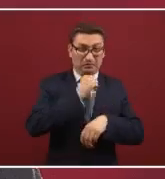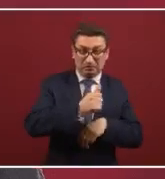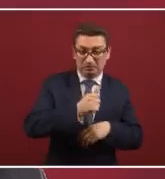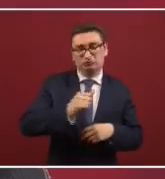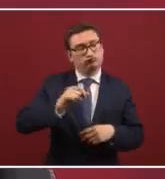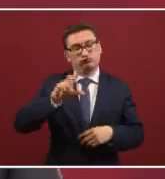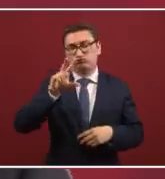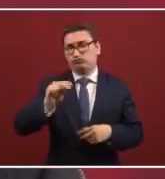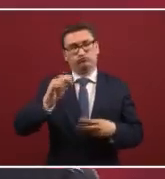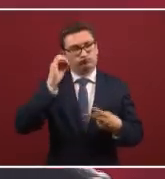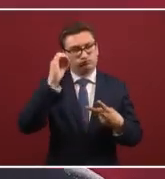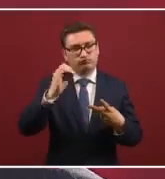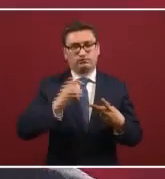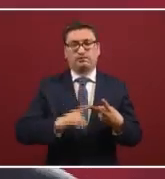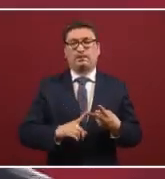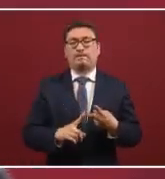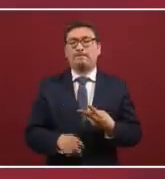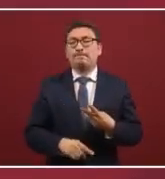no